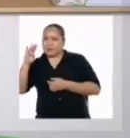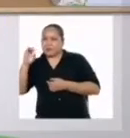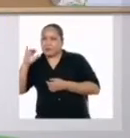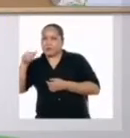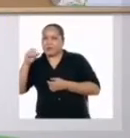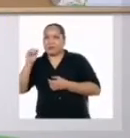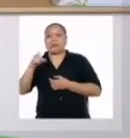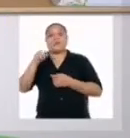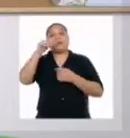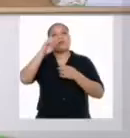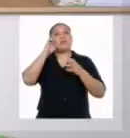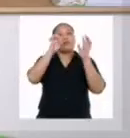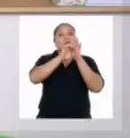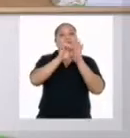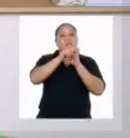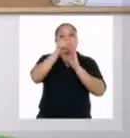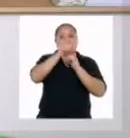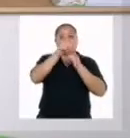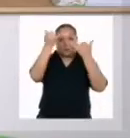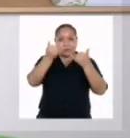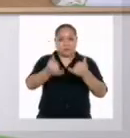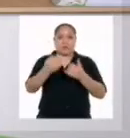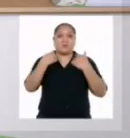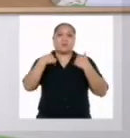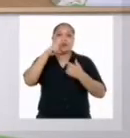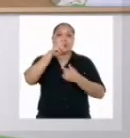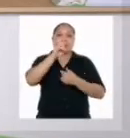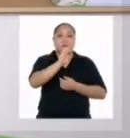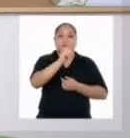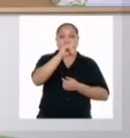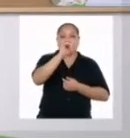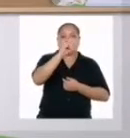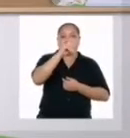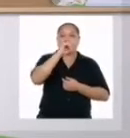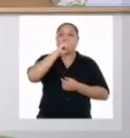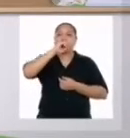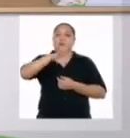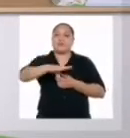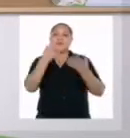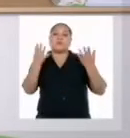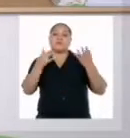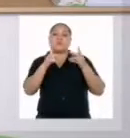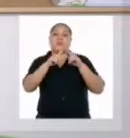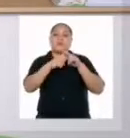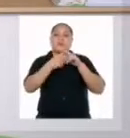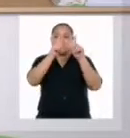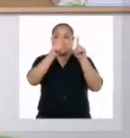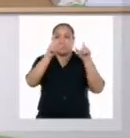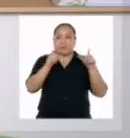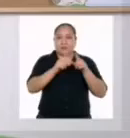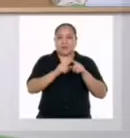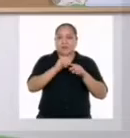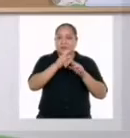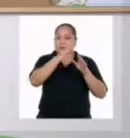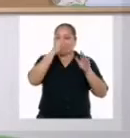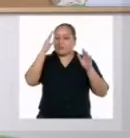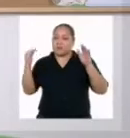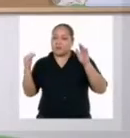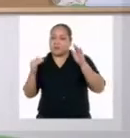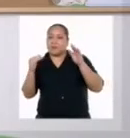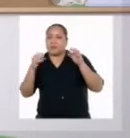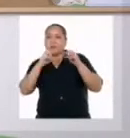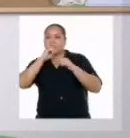que vimos hoy, la crónica tenía una volada que indicaba la localización y a través de un párrafo